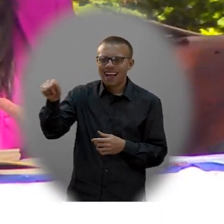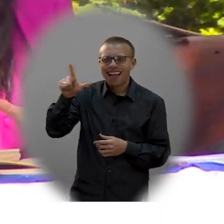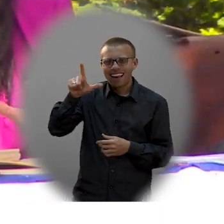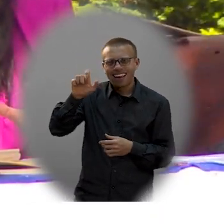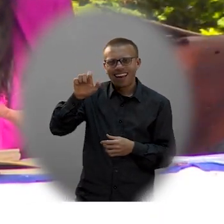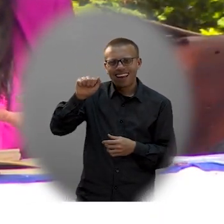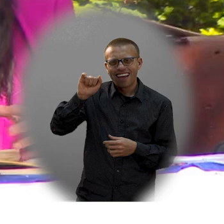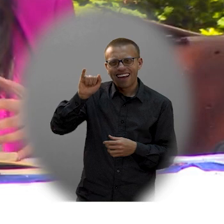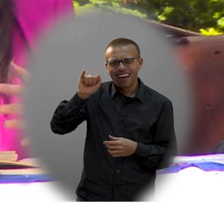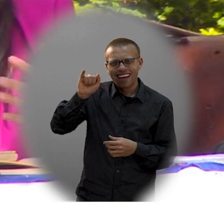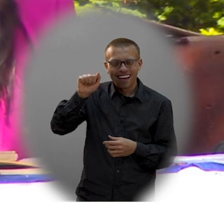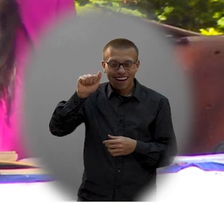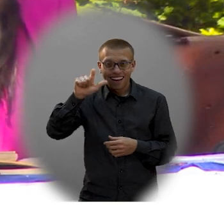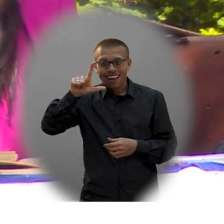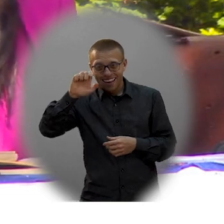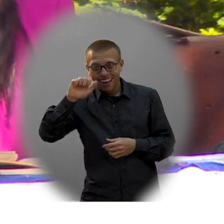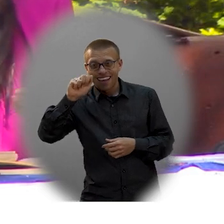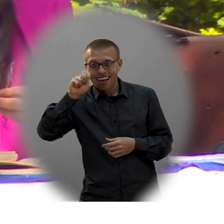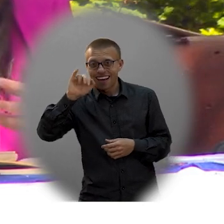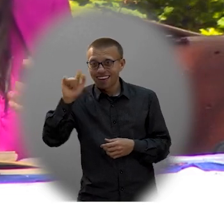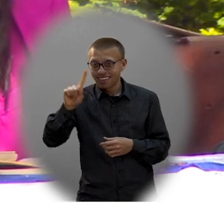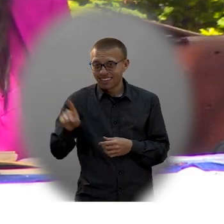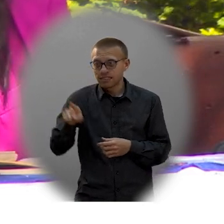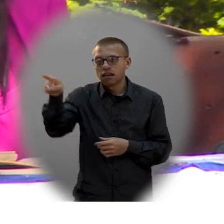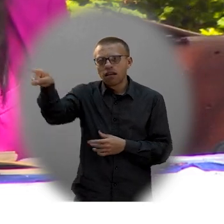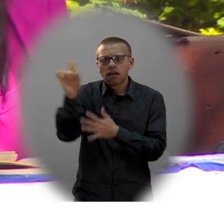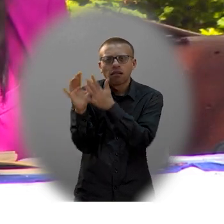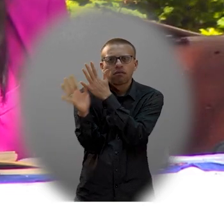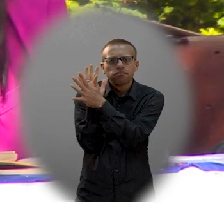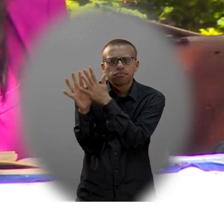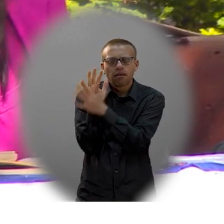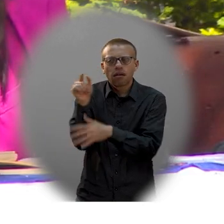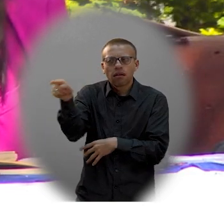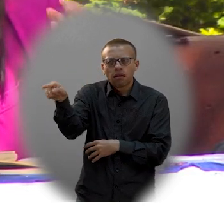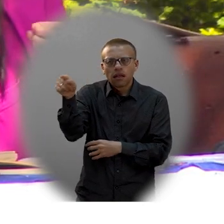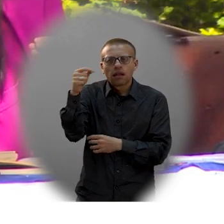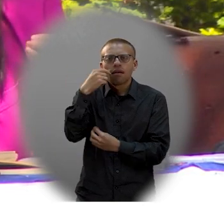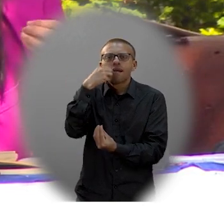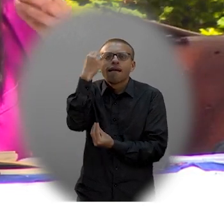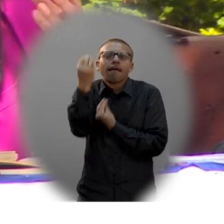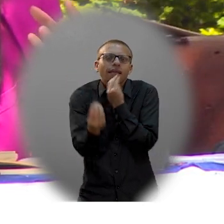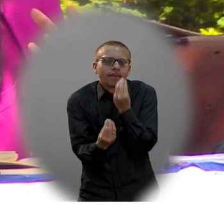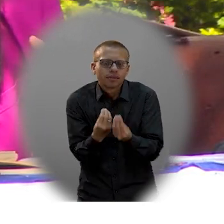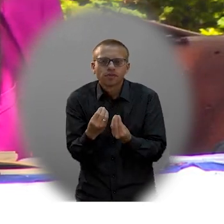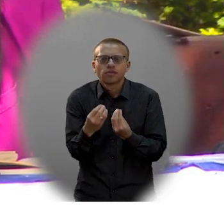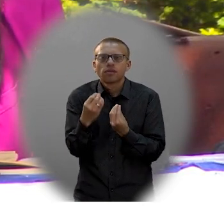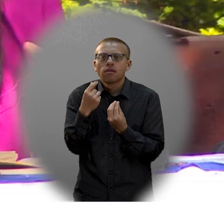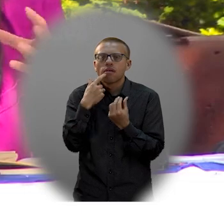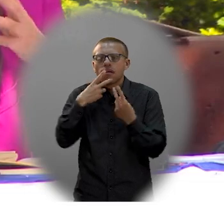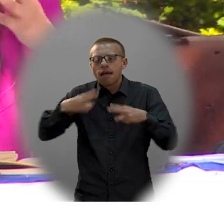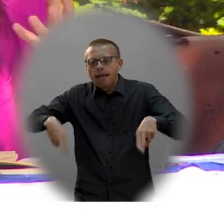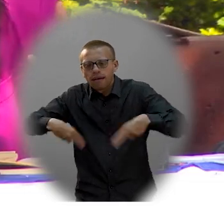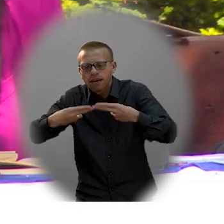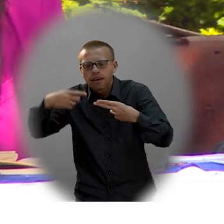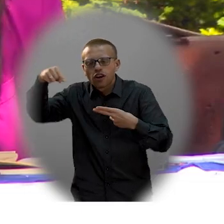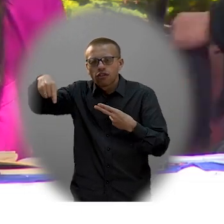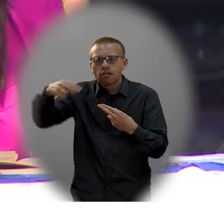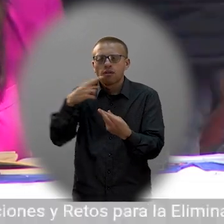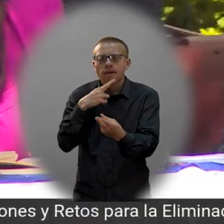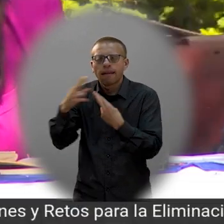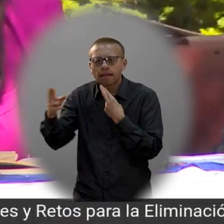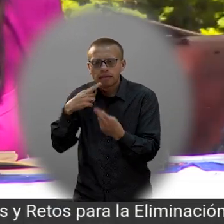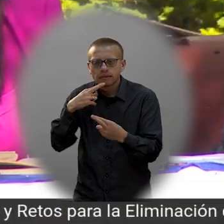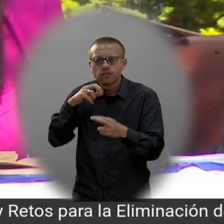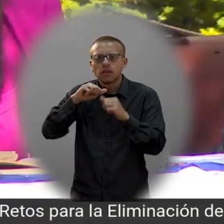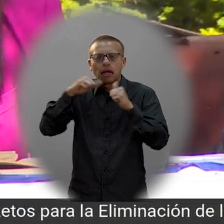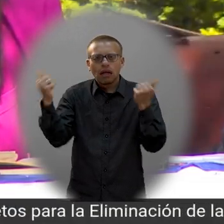como profesores sobre qué es lo que estamos haciendo y cuáles son las condiciones en las que vivimos el género y las relaciones en nuestras